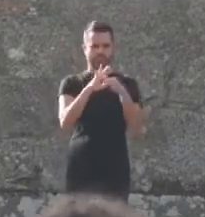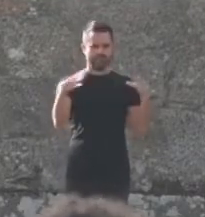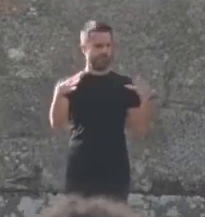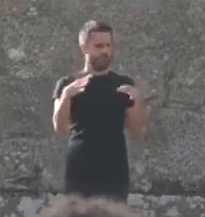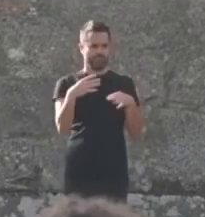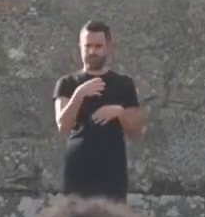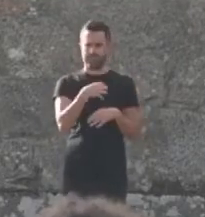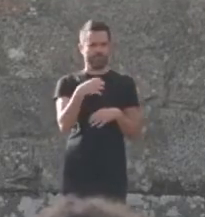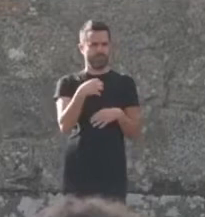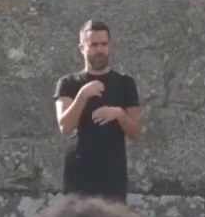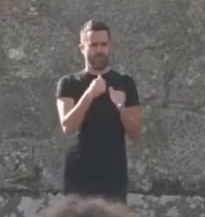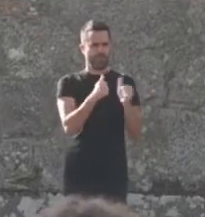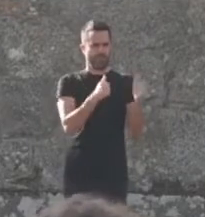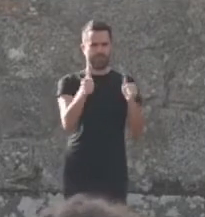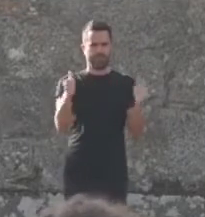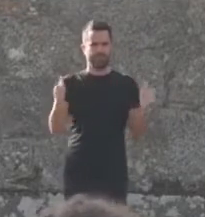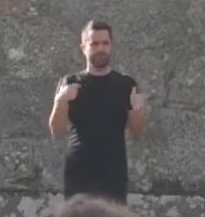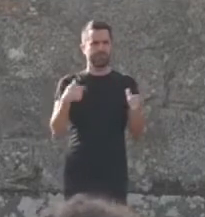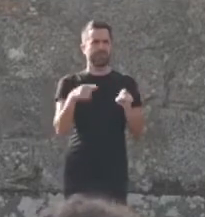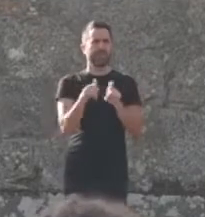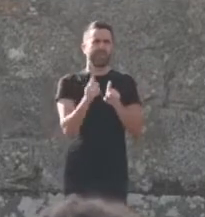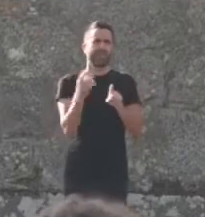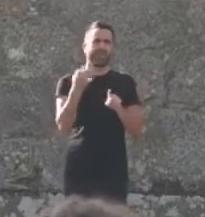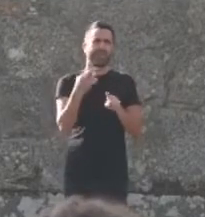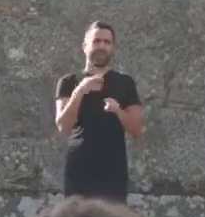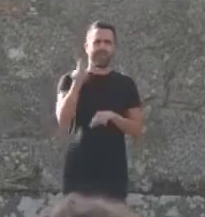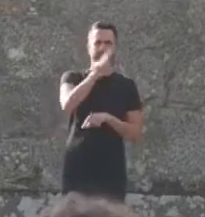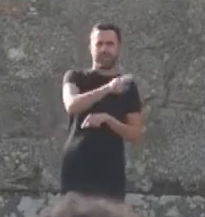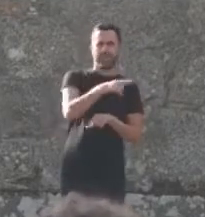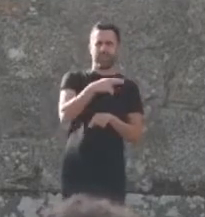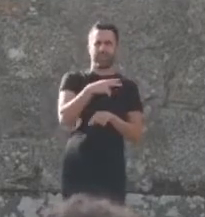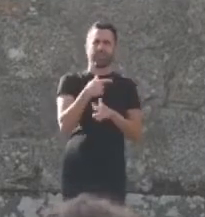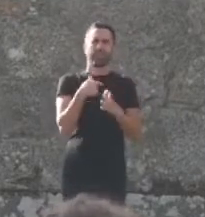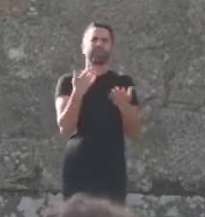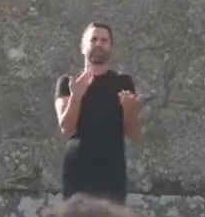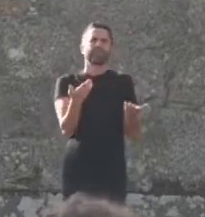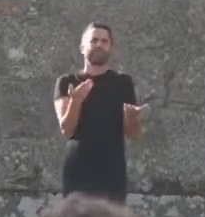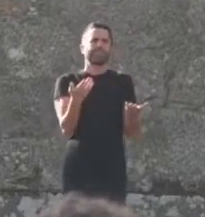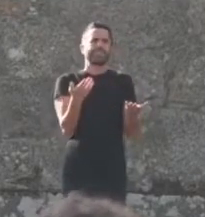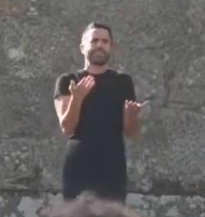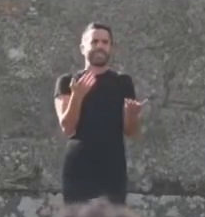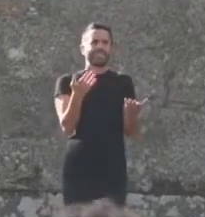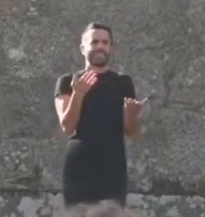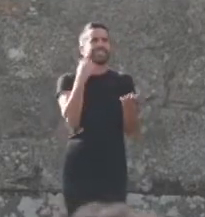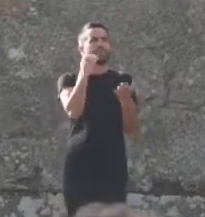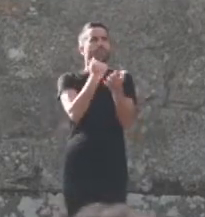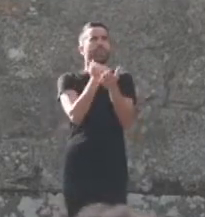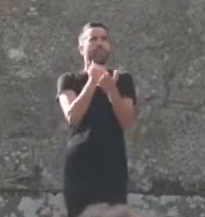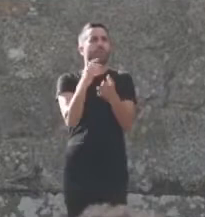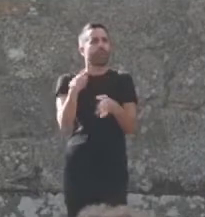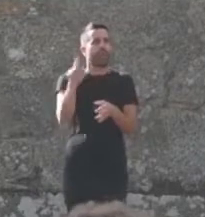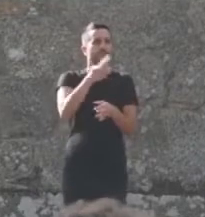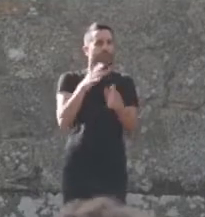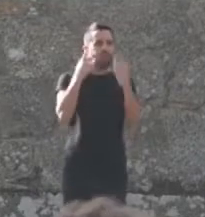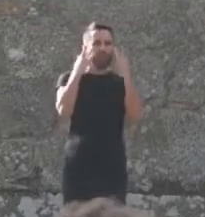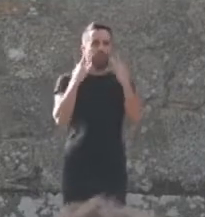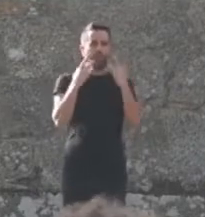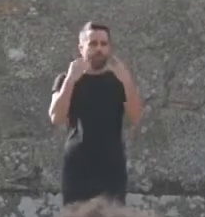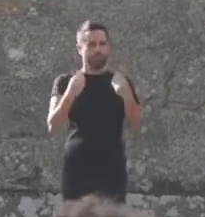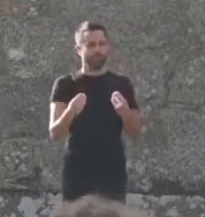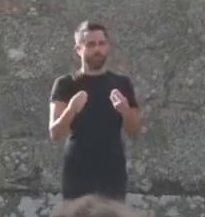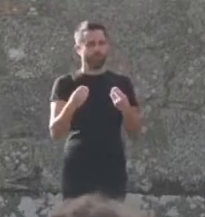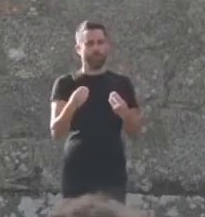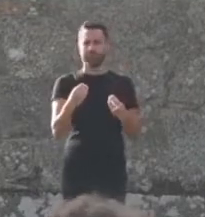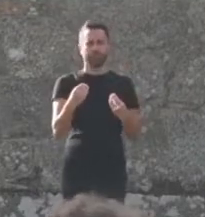haber ningún tipo de reparación, pode haber reparación simbólica, pero non pode haber auténtica reparación se non hai